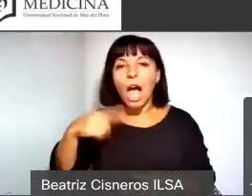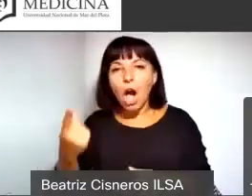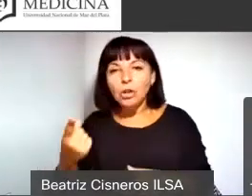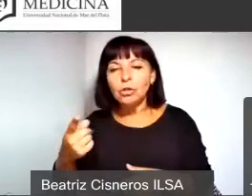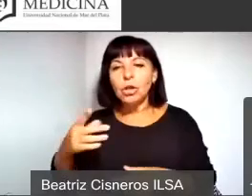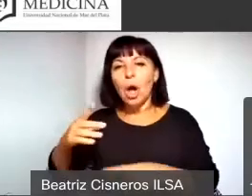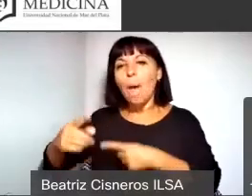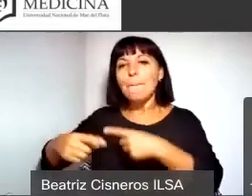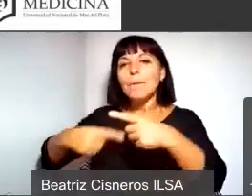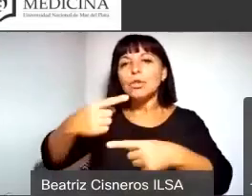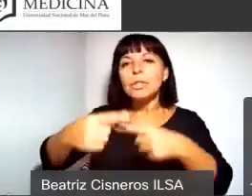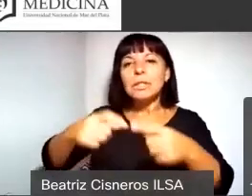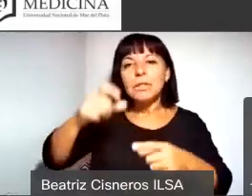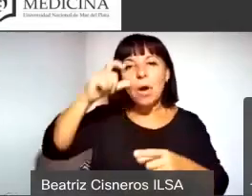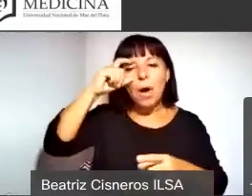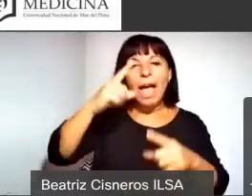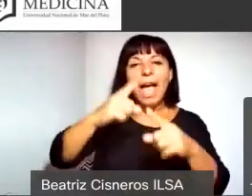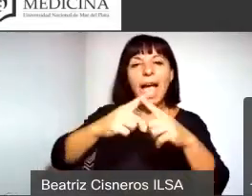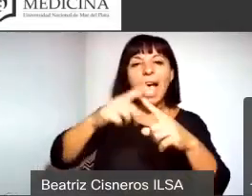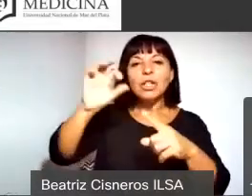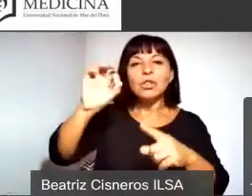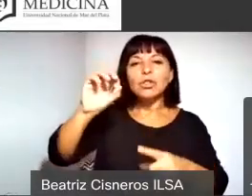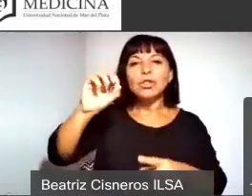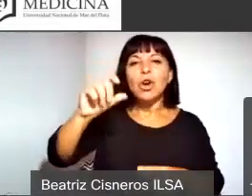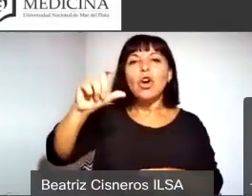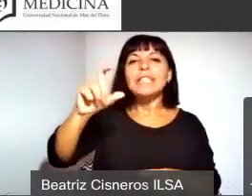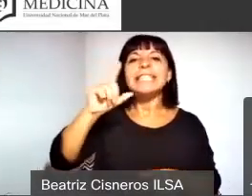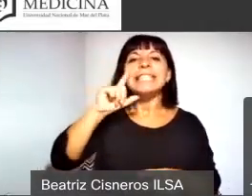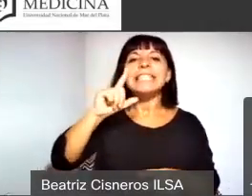exocitosis, que es inverso, en el cual la célula va a